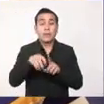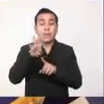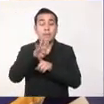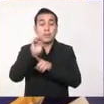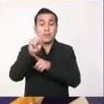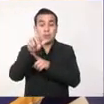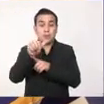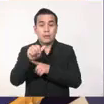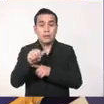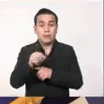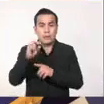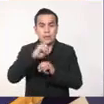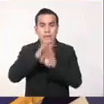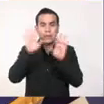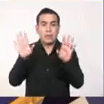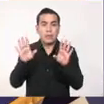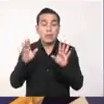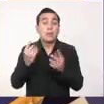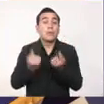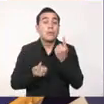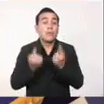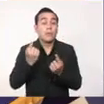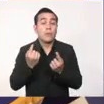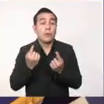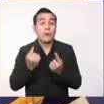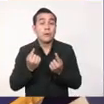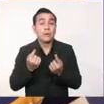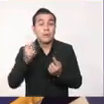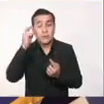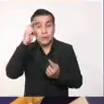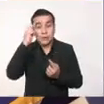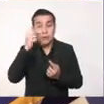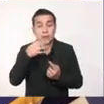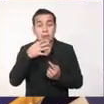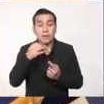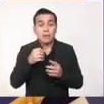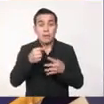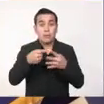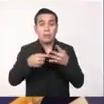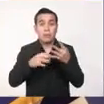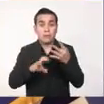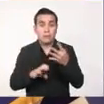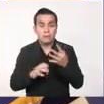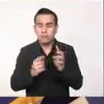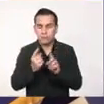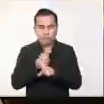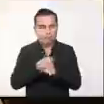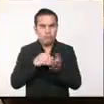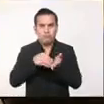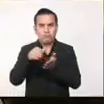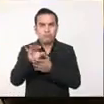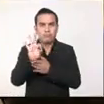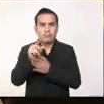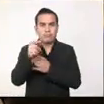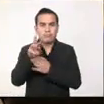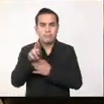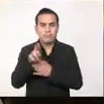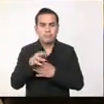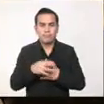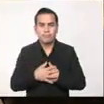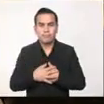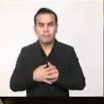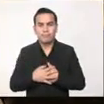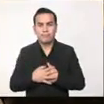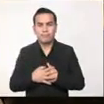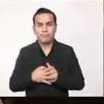afinidad partidaria, que la tenía clara. Entonces, corregimos una inconstitucionalidad que la Sala de lo Constitucional anterior no quiso resolver. Las 2